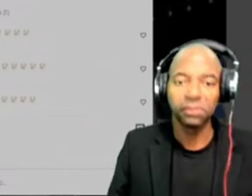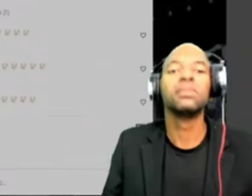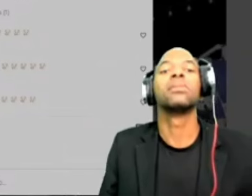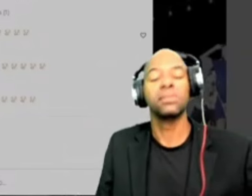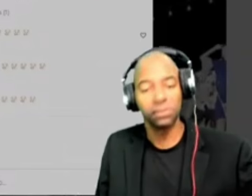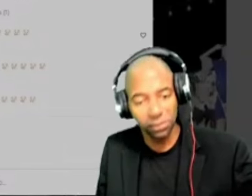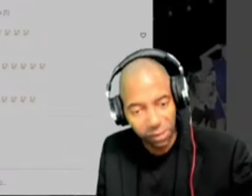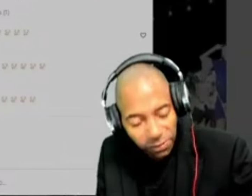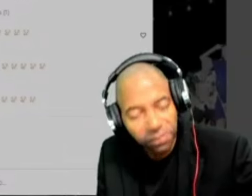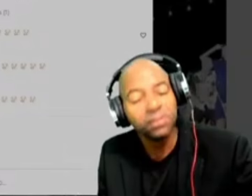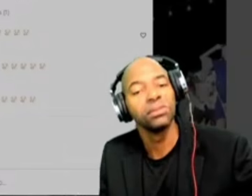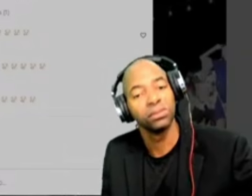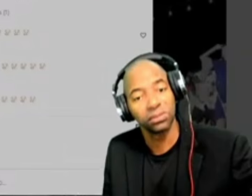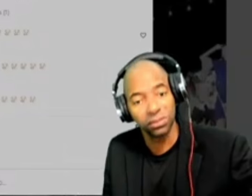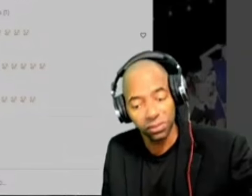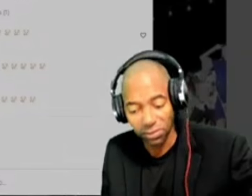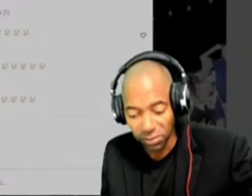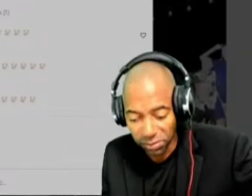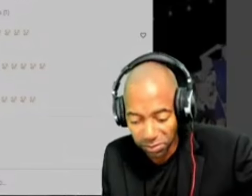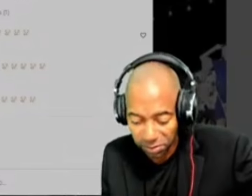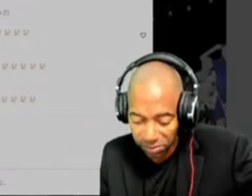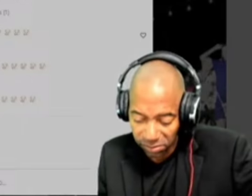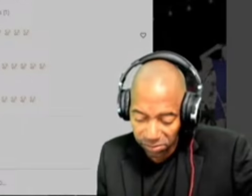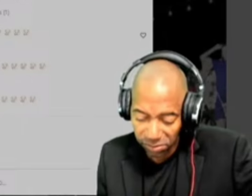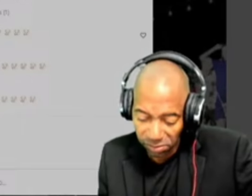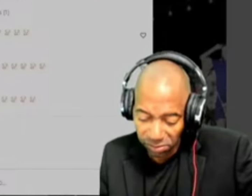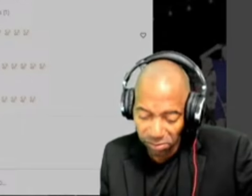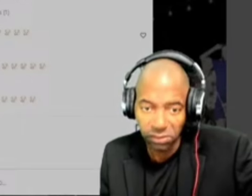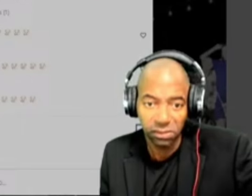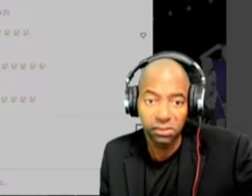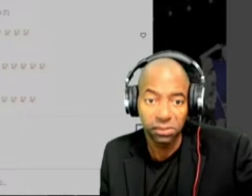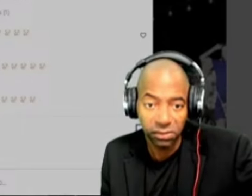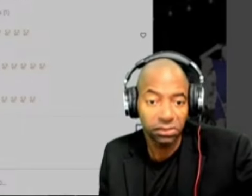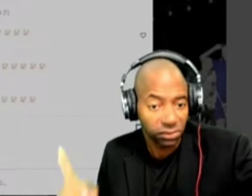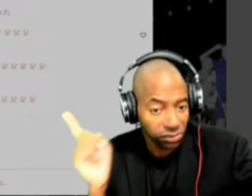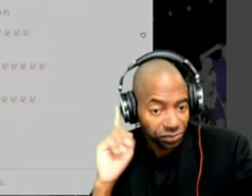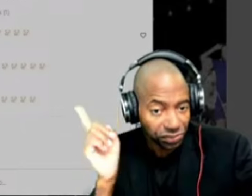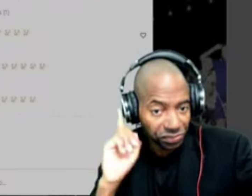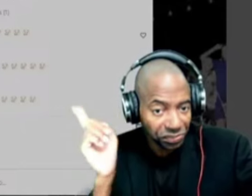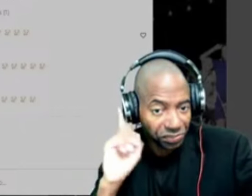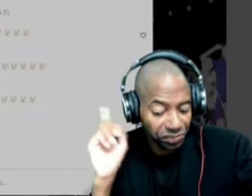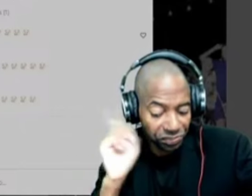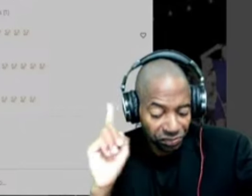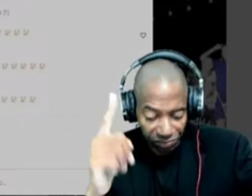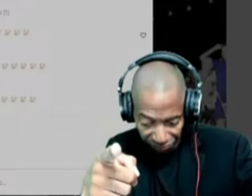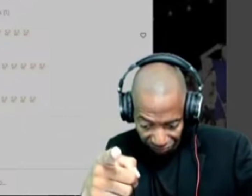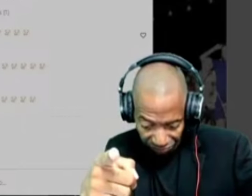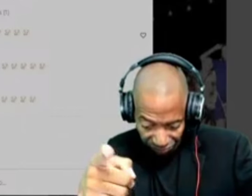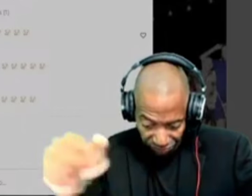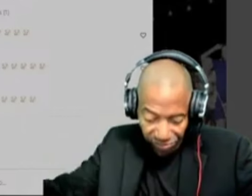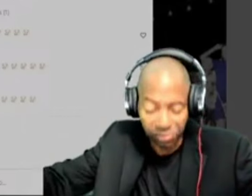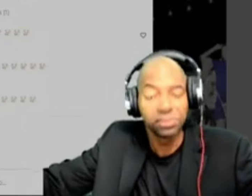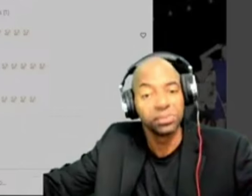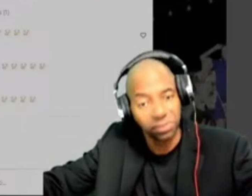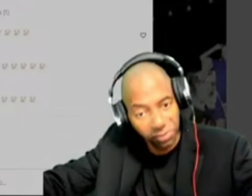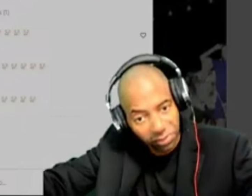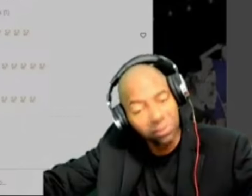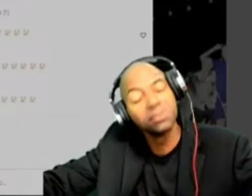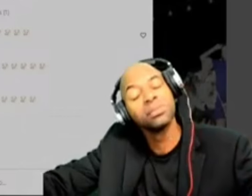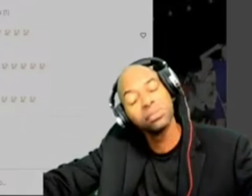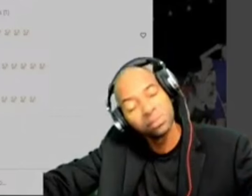gobierno anticipó medidas extraordinarias. Una transmisión en cadena nacional de televisión del primer ministro cubano para hablar